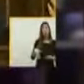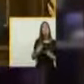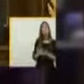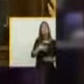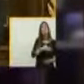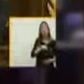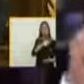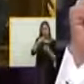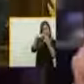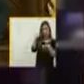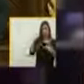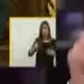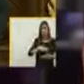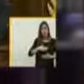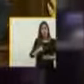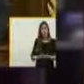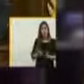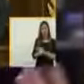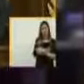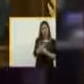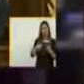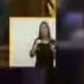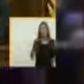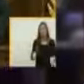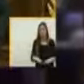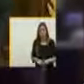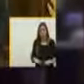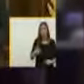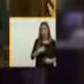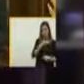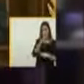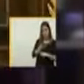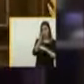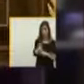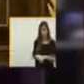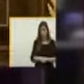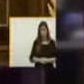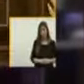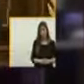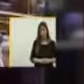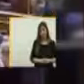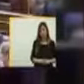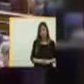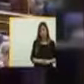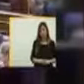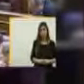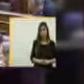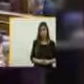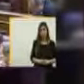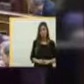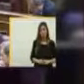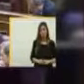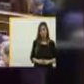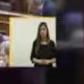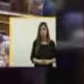te confira unha serie de dereitos, exerces esos dereitos ou non os reclamas. E, por tanto, asumes a responsabilidade de intentar formar goberno,